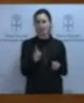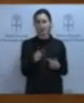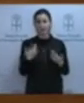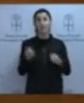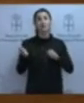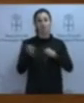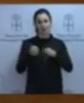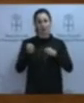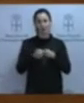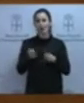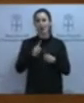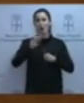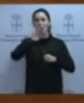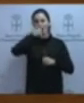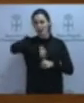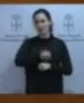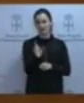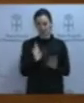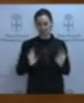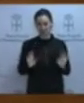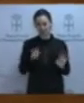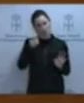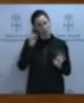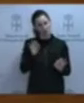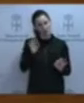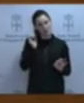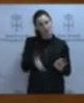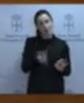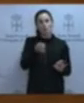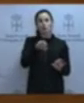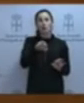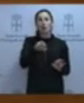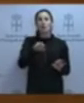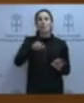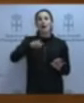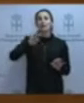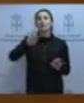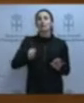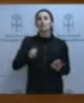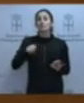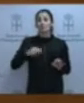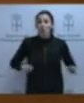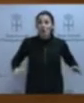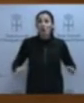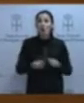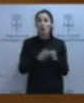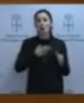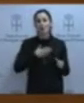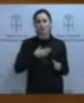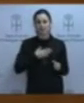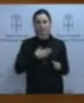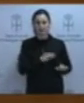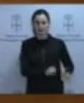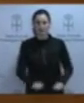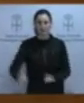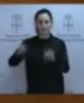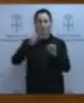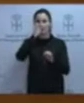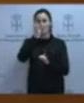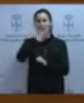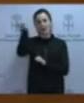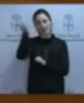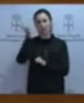Carbón, non elefantes, que por cierto, señora de la Mata, el nuestro grupo precisamente defiende los circos con payasos en